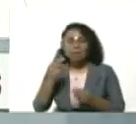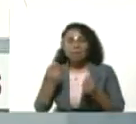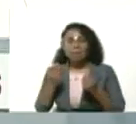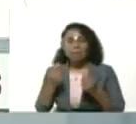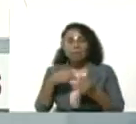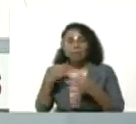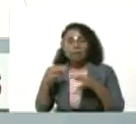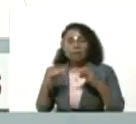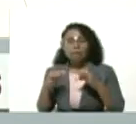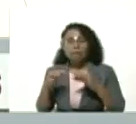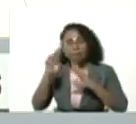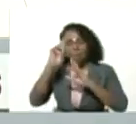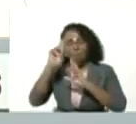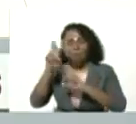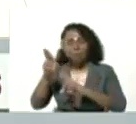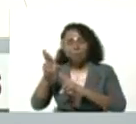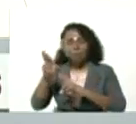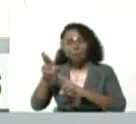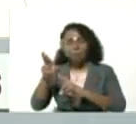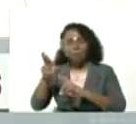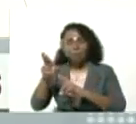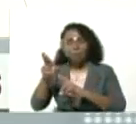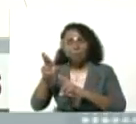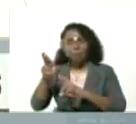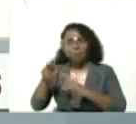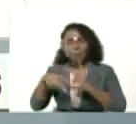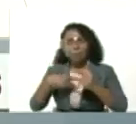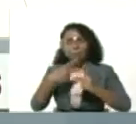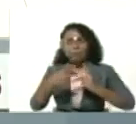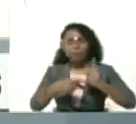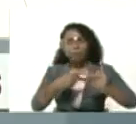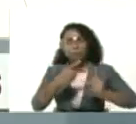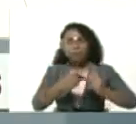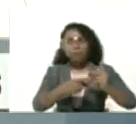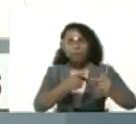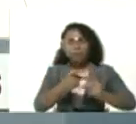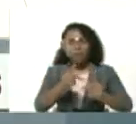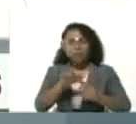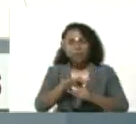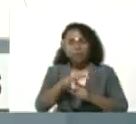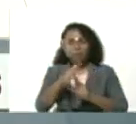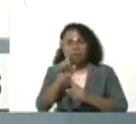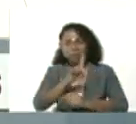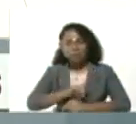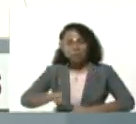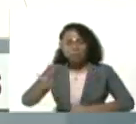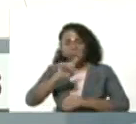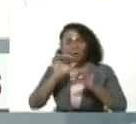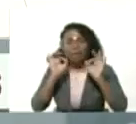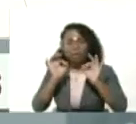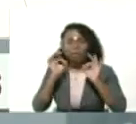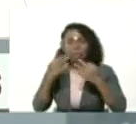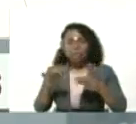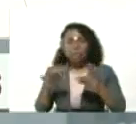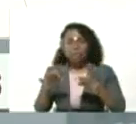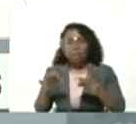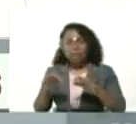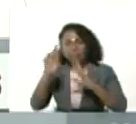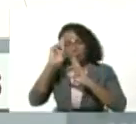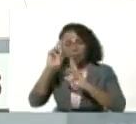naturales, respetando los procesos y ciclos de la naturaleza,